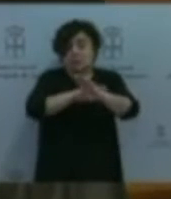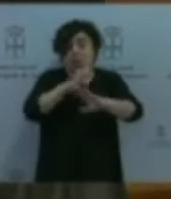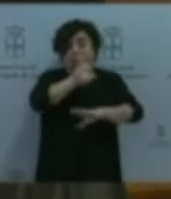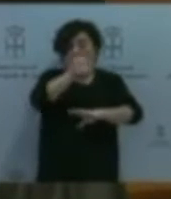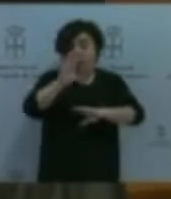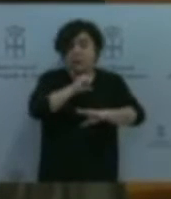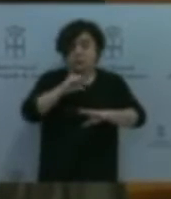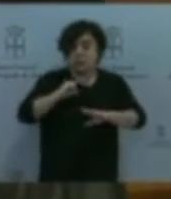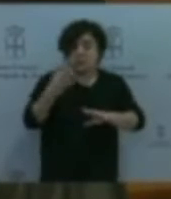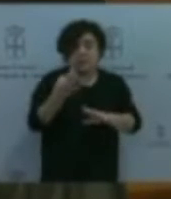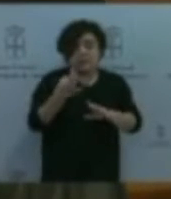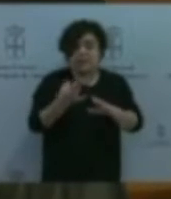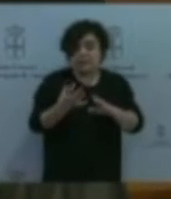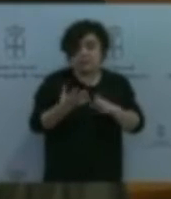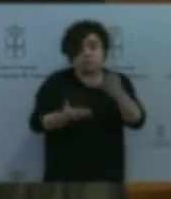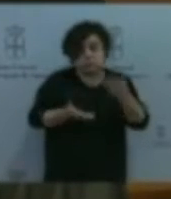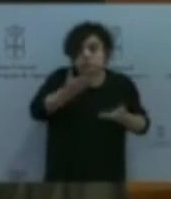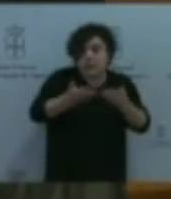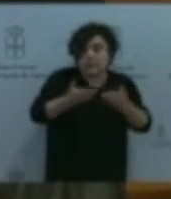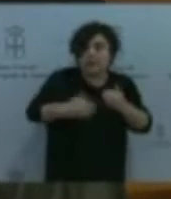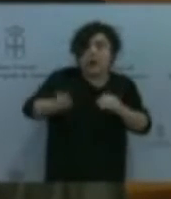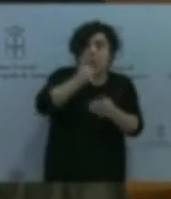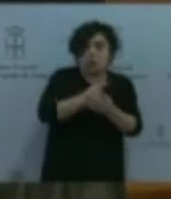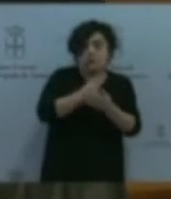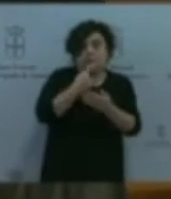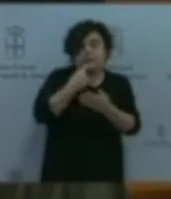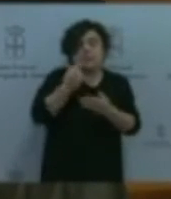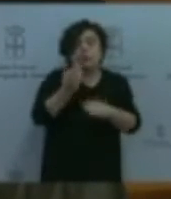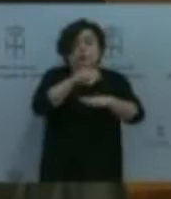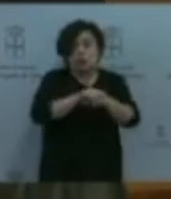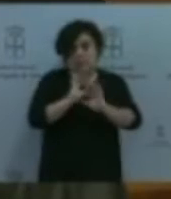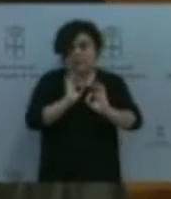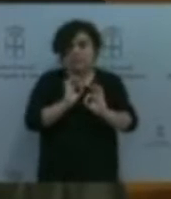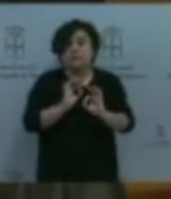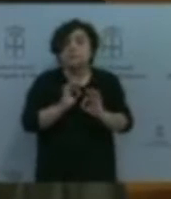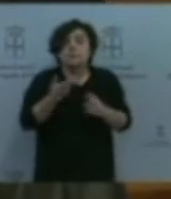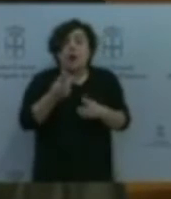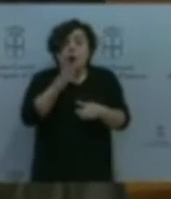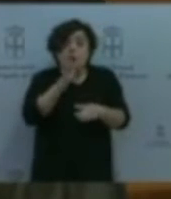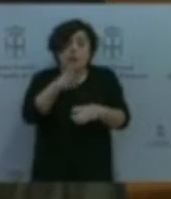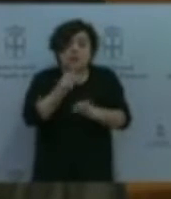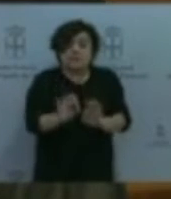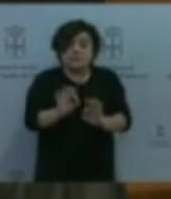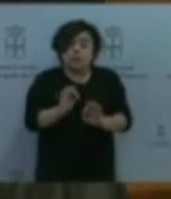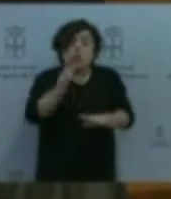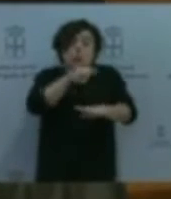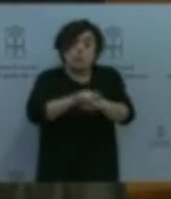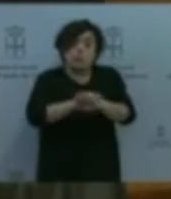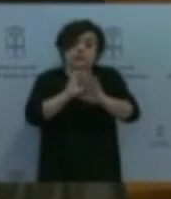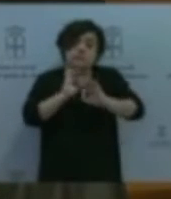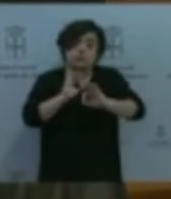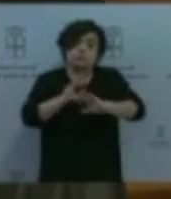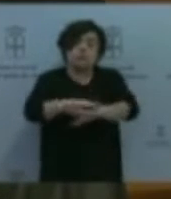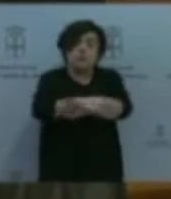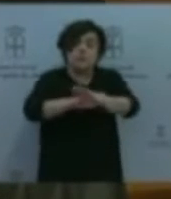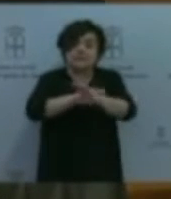acuerdo con la legalidad vigente. Por ese motivo, y siguiendo las directrices del Ministerio de Transportes, Movilidad y Agenda Urbana, se monitorizan diariamente los